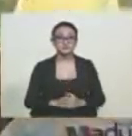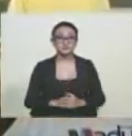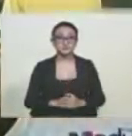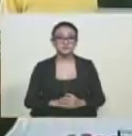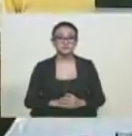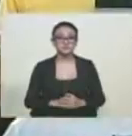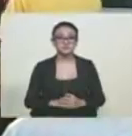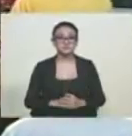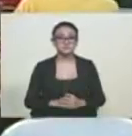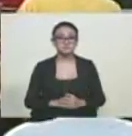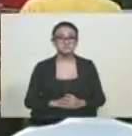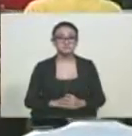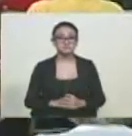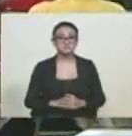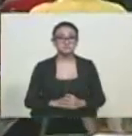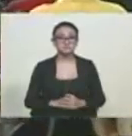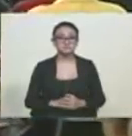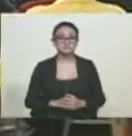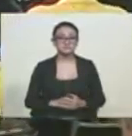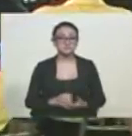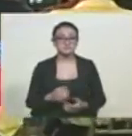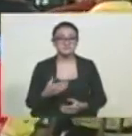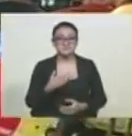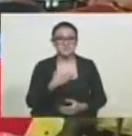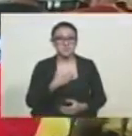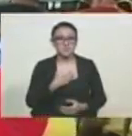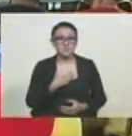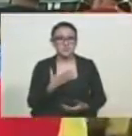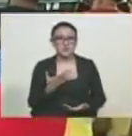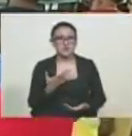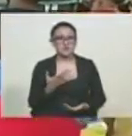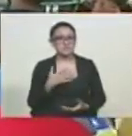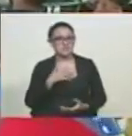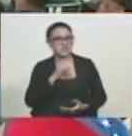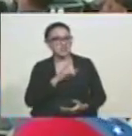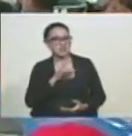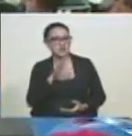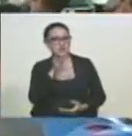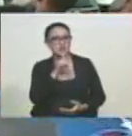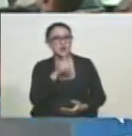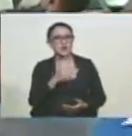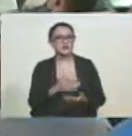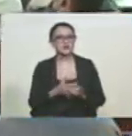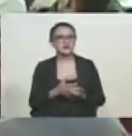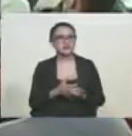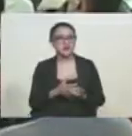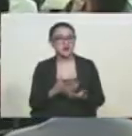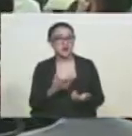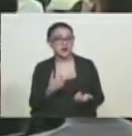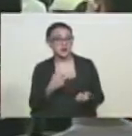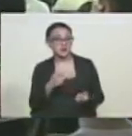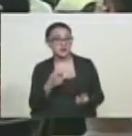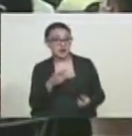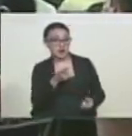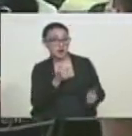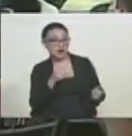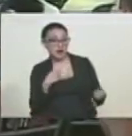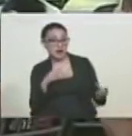la ineficiencia, la incapacidad, la indolencia y el tráfico de influencia.